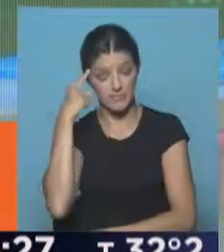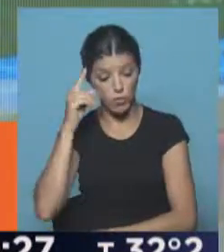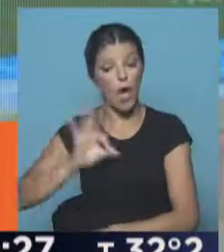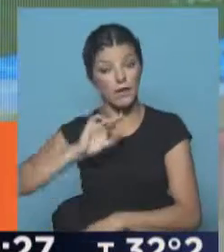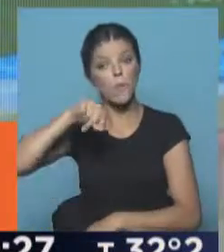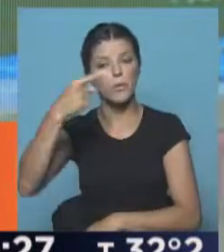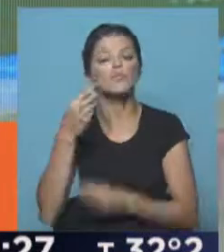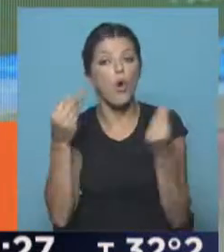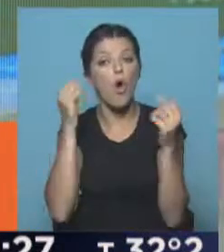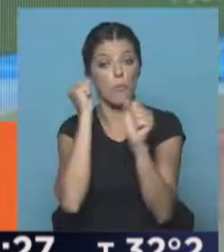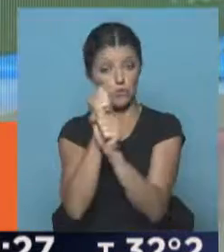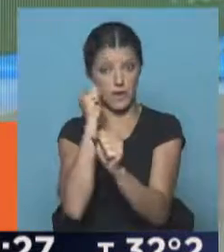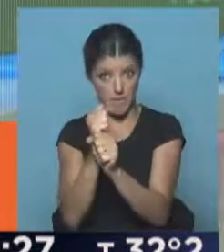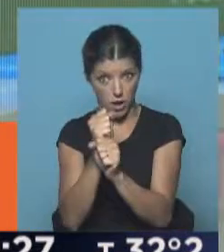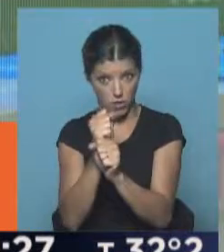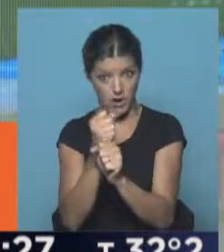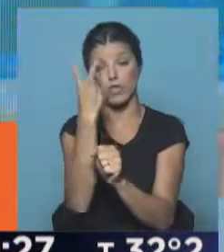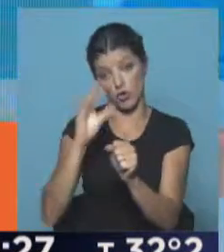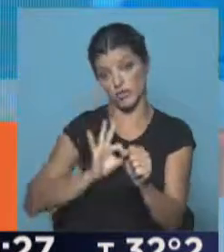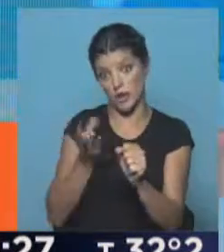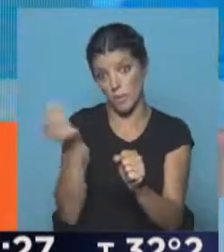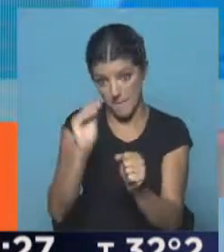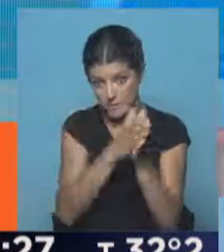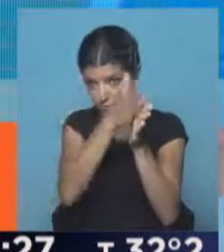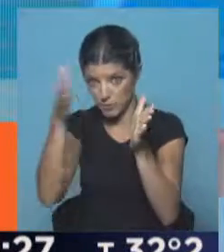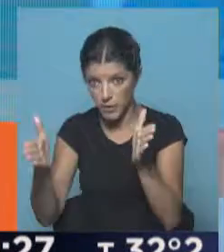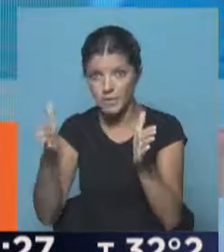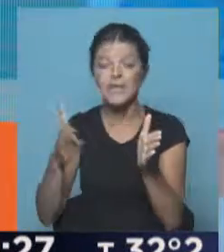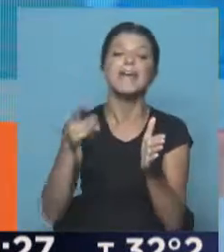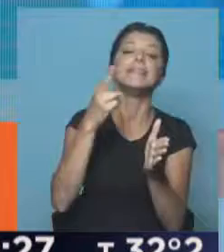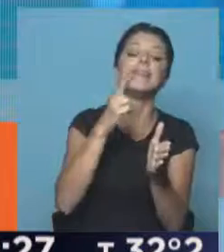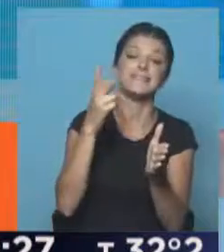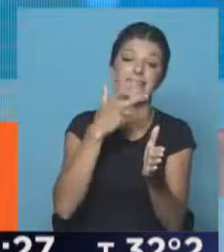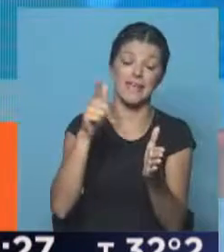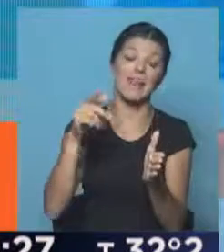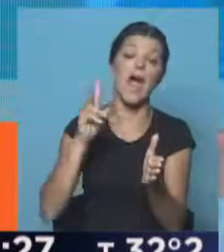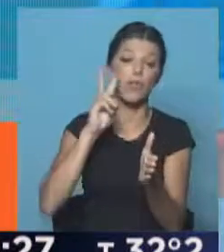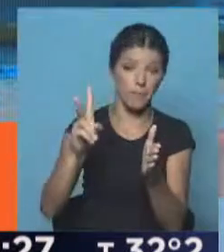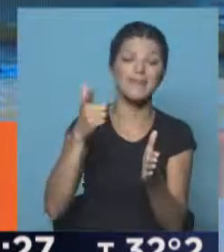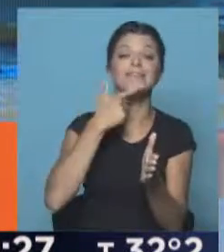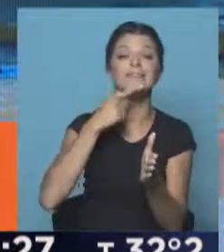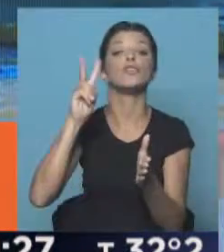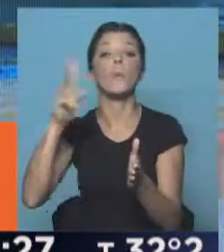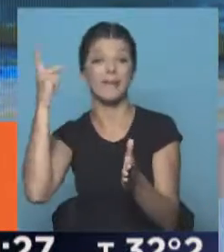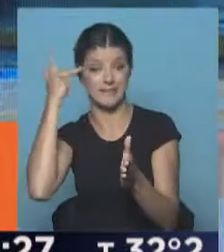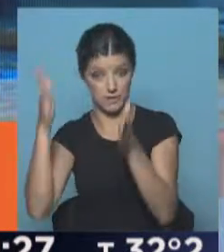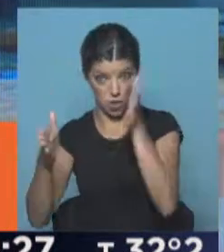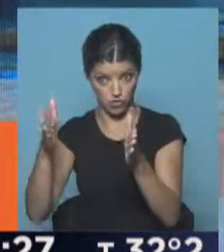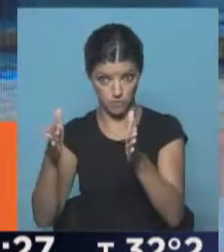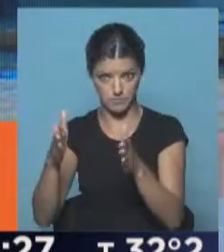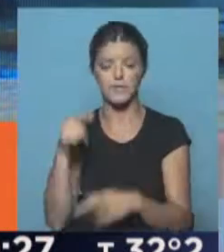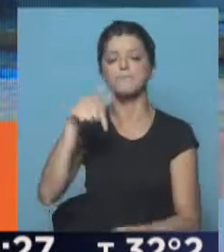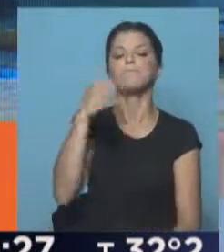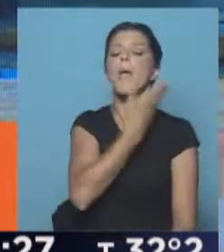año en los dos próximos años el 17 y el 18 el presidente de dictó la emergencia porque